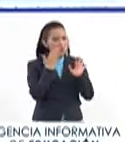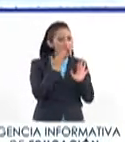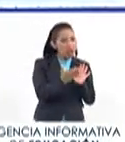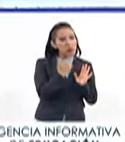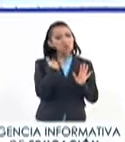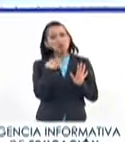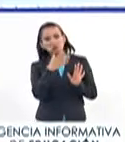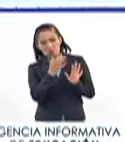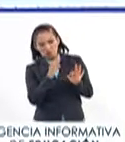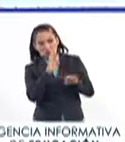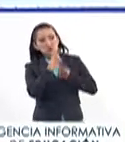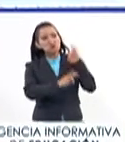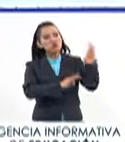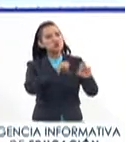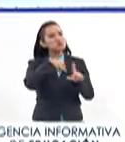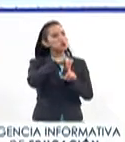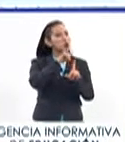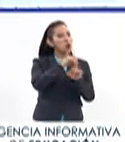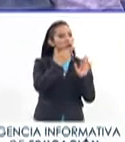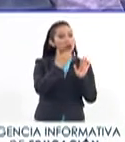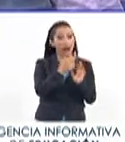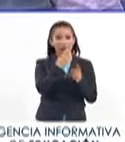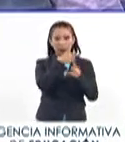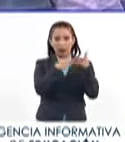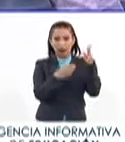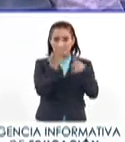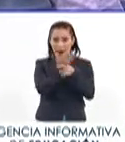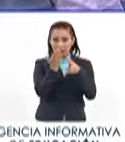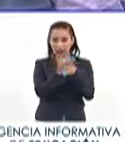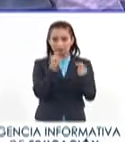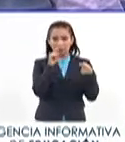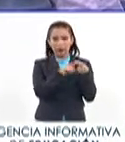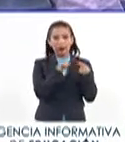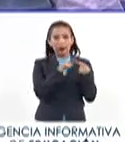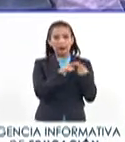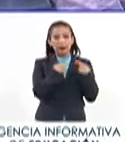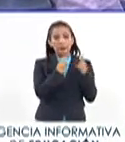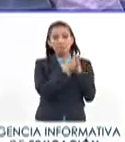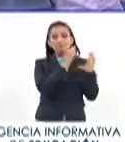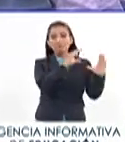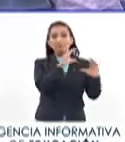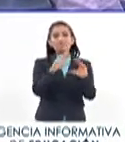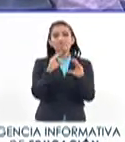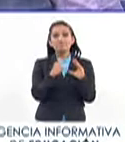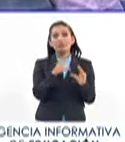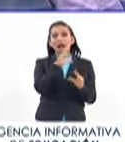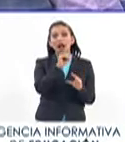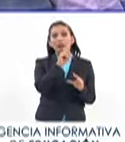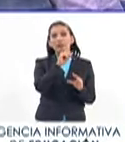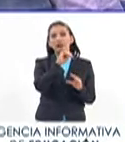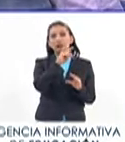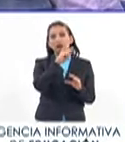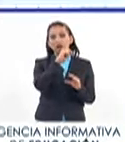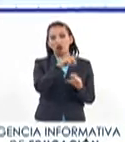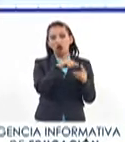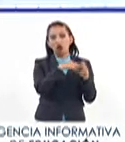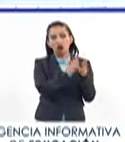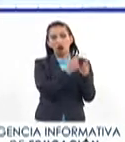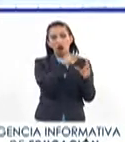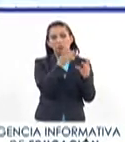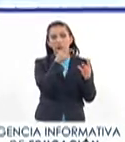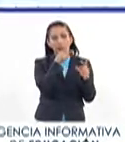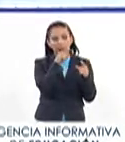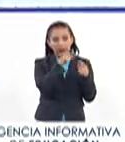ante un tema de bullying, hay 3 etapas. La primera etapa es la capacitación que se tiene que dar a